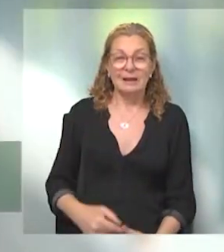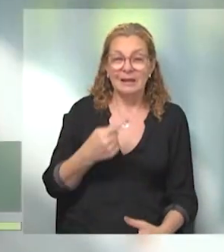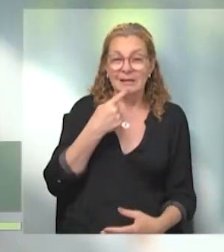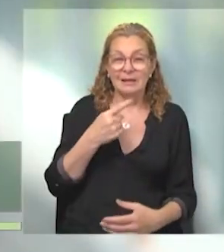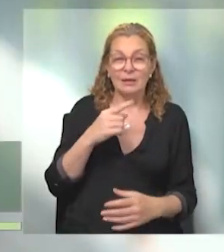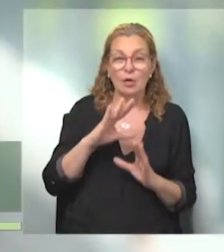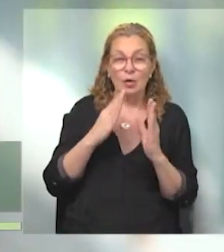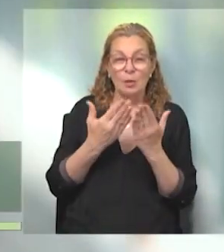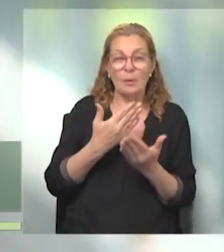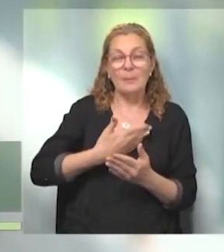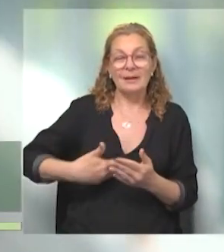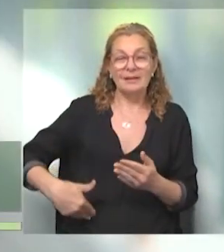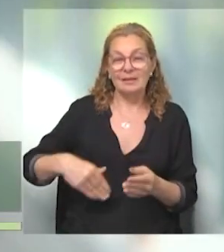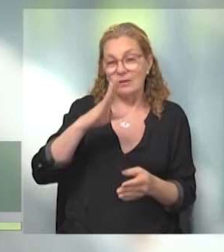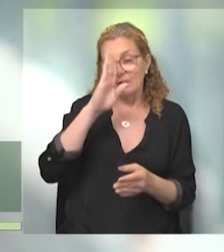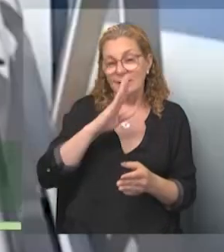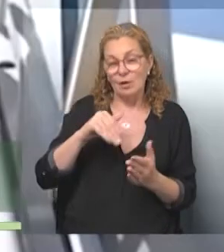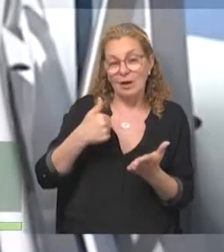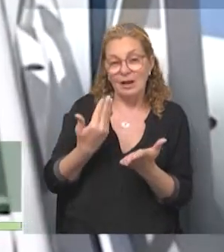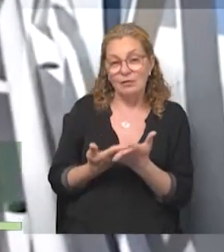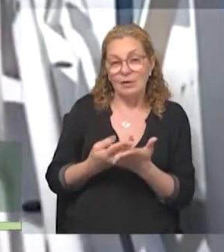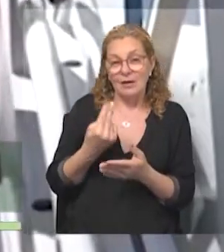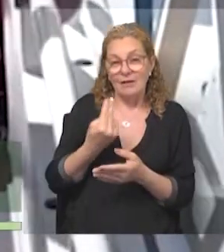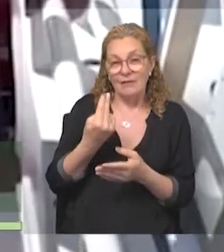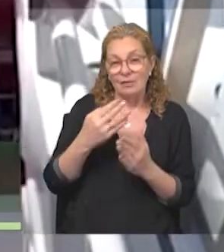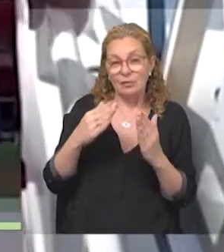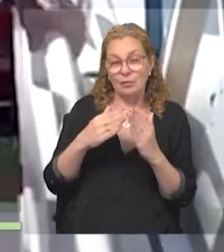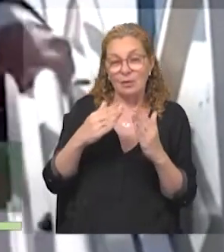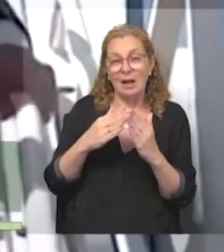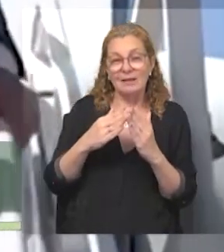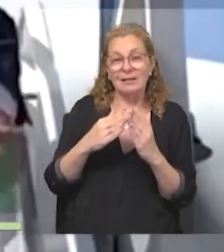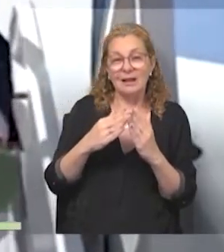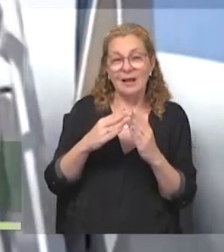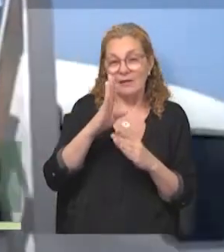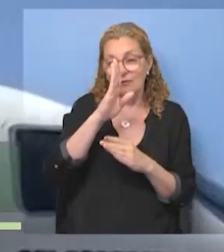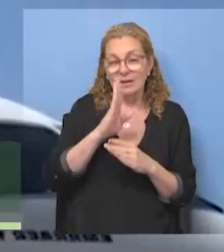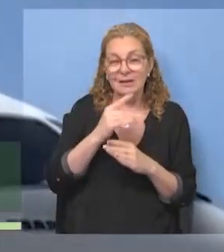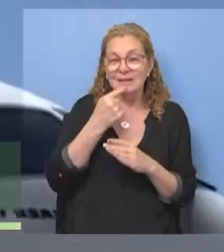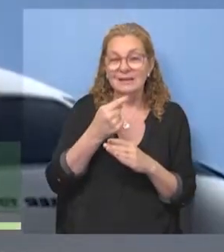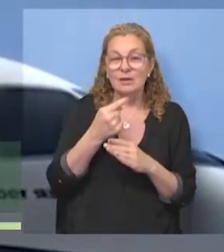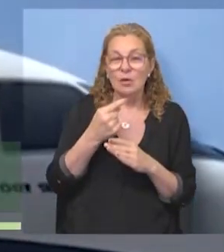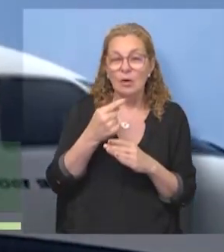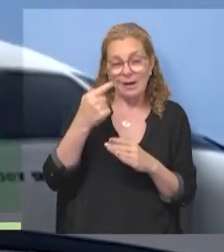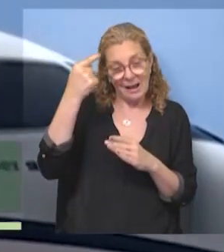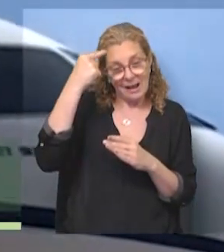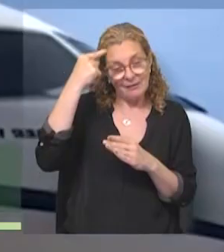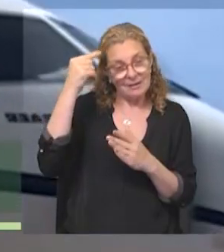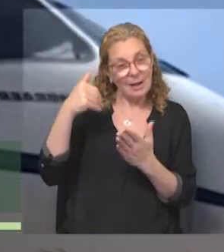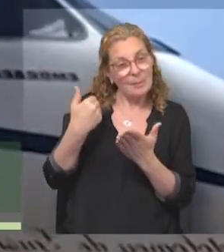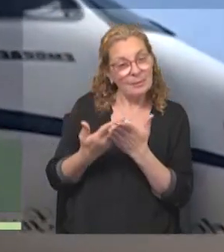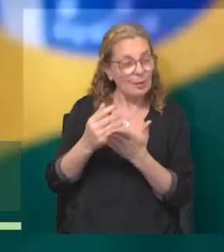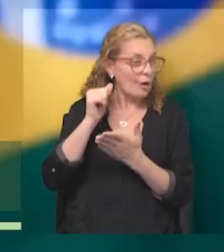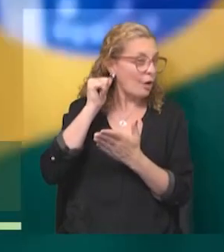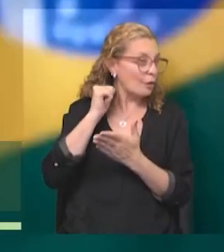globo el presidente brasileño sufrió una caída en el baño de su residencia en el Palacio de Alborada en Brasilia golpeándose la cabeza y se lesionó en la